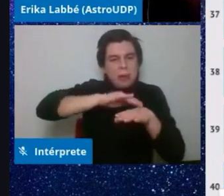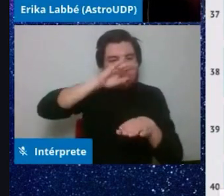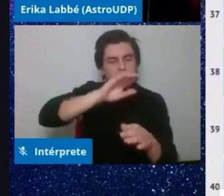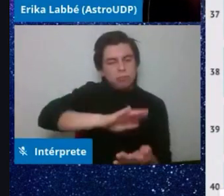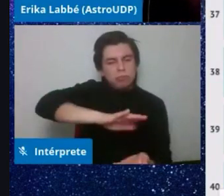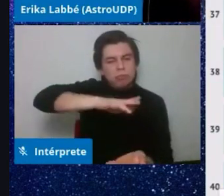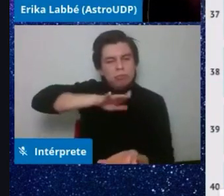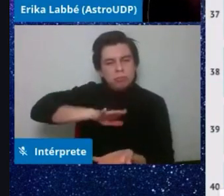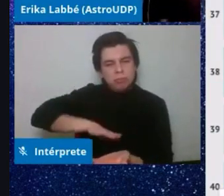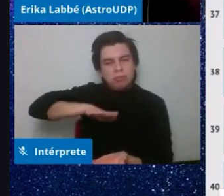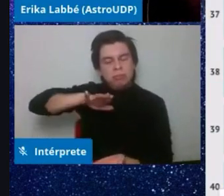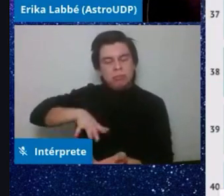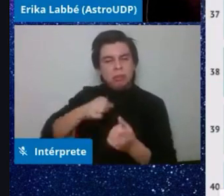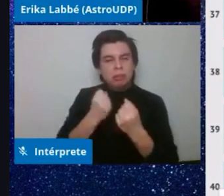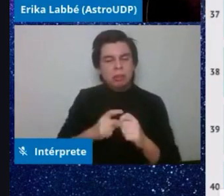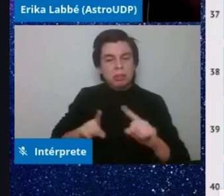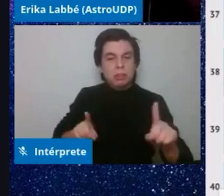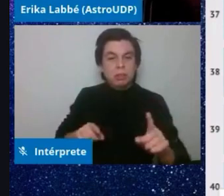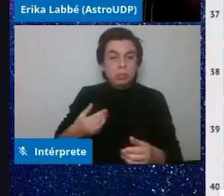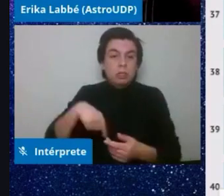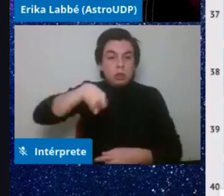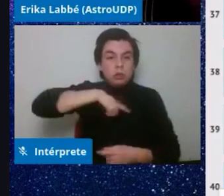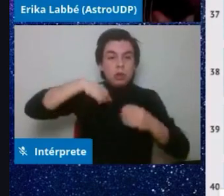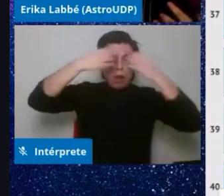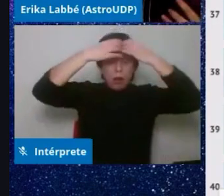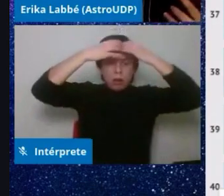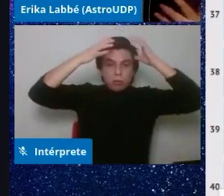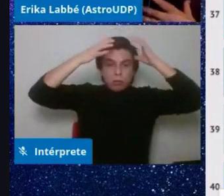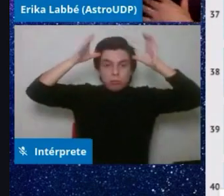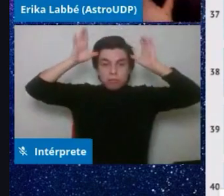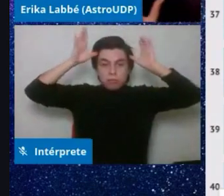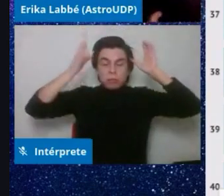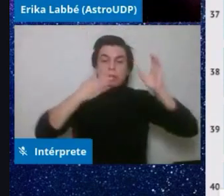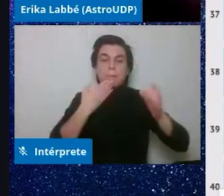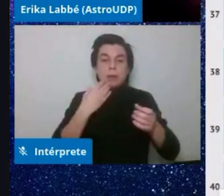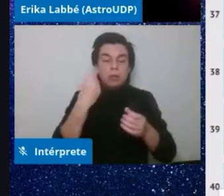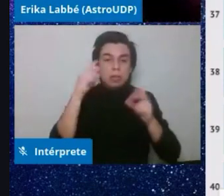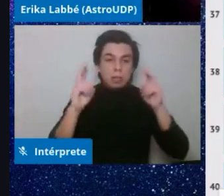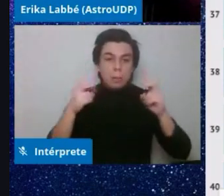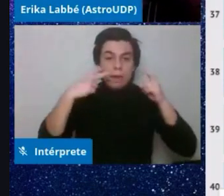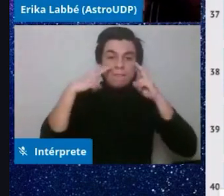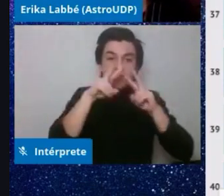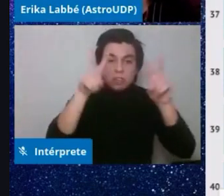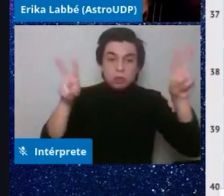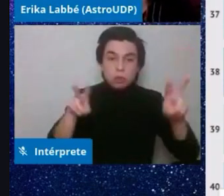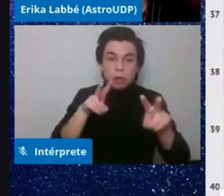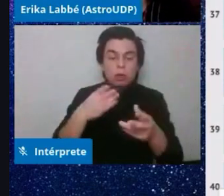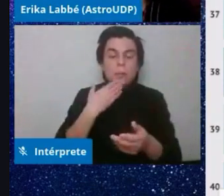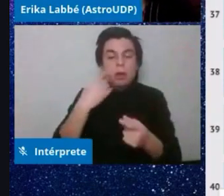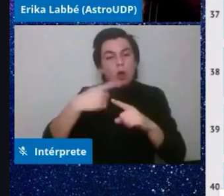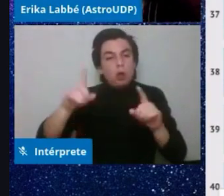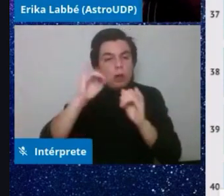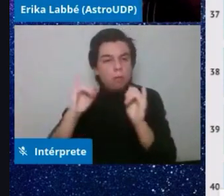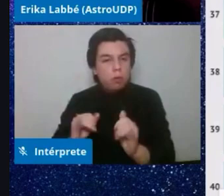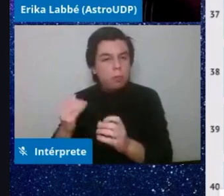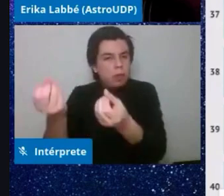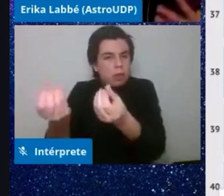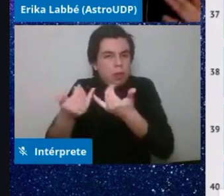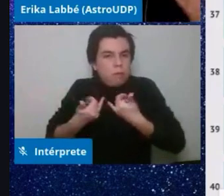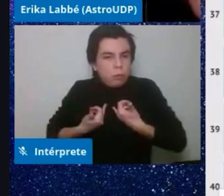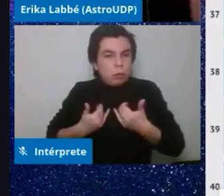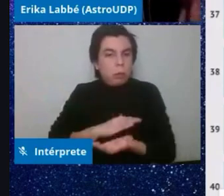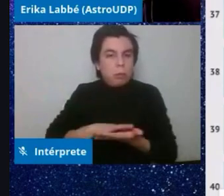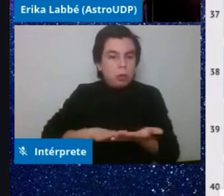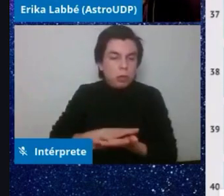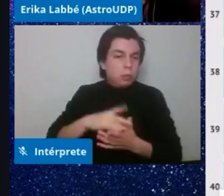no es necesariamente la parte visual, sino que puede ser también otra forma de percibir esa información, ¿sí? Utilizar,